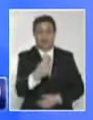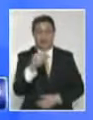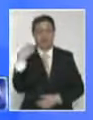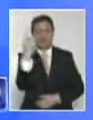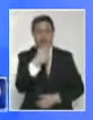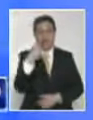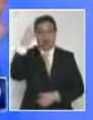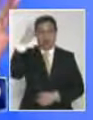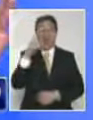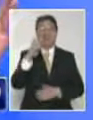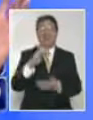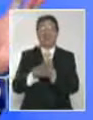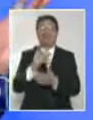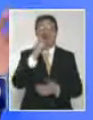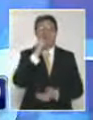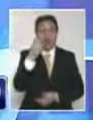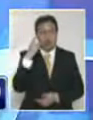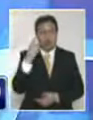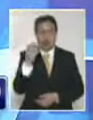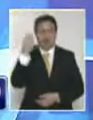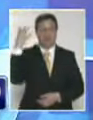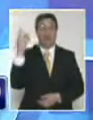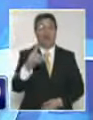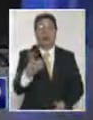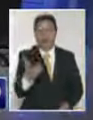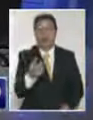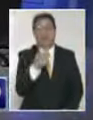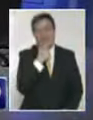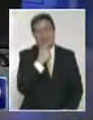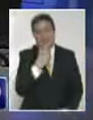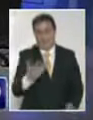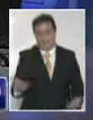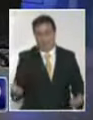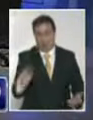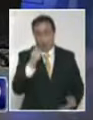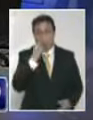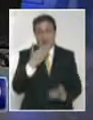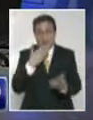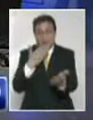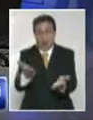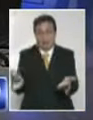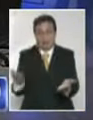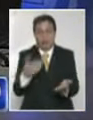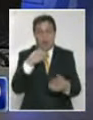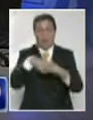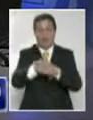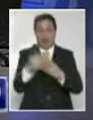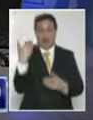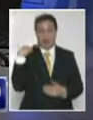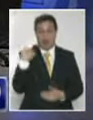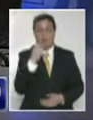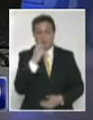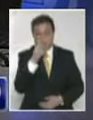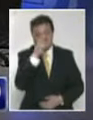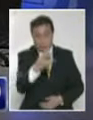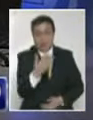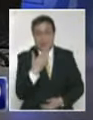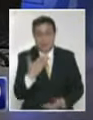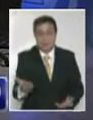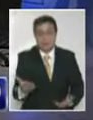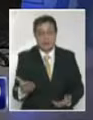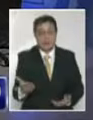recuerda, y los derechos humanos no corren, pero, obviamente. No. Sí, igual, son seres humanos también. Igualmente condenable. Igualmente qué bueno